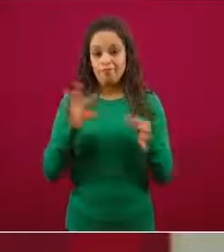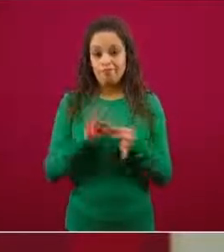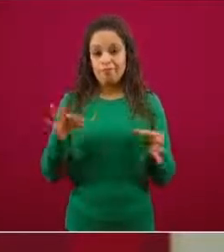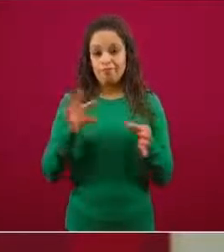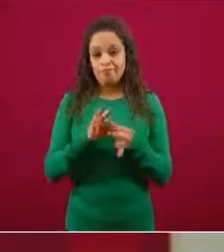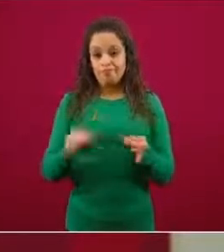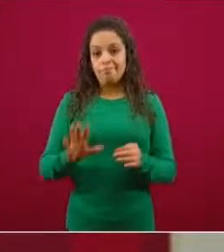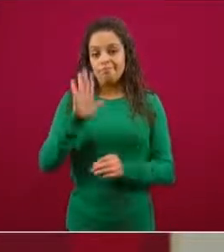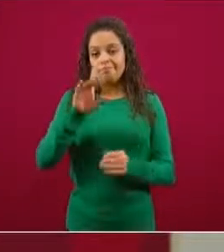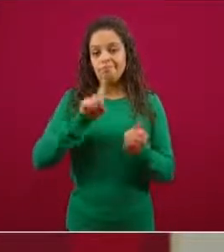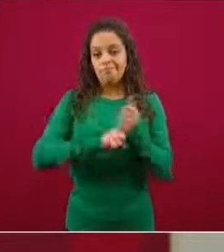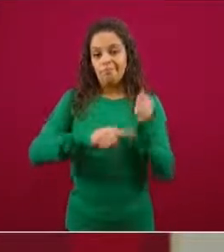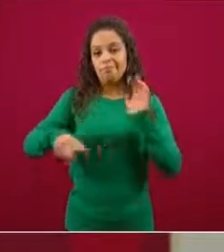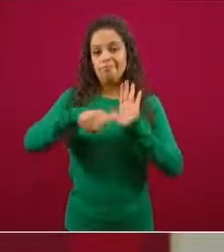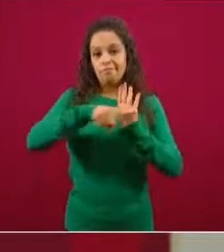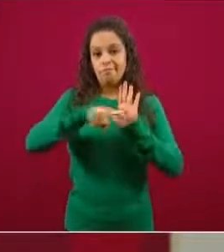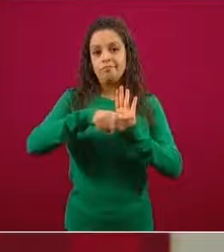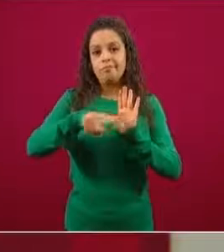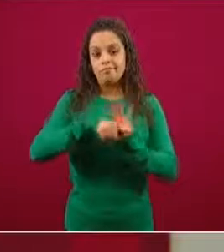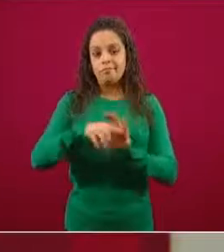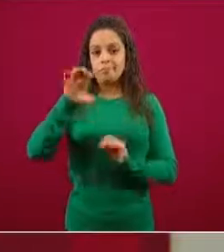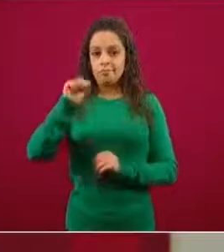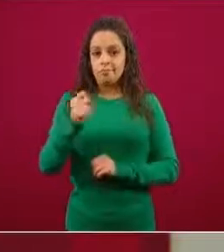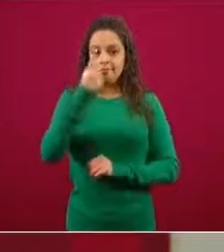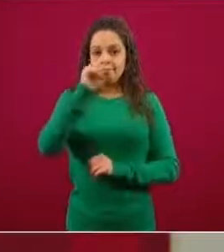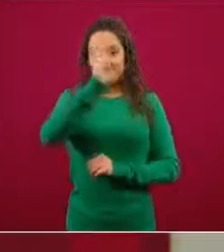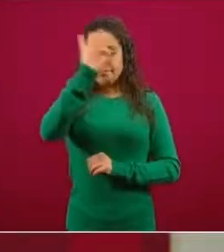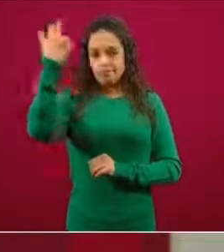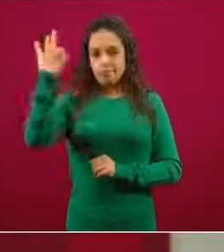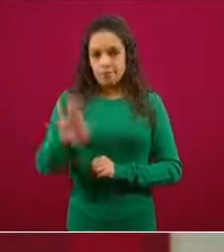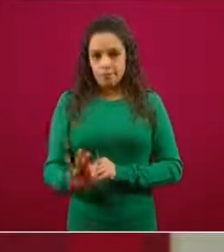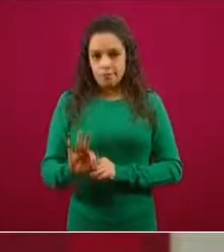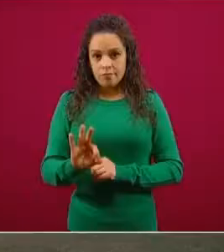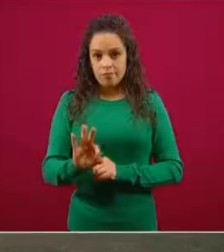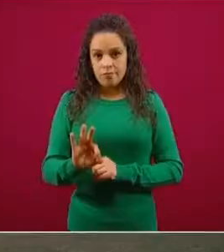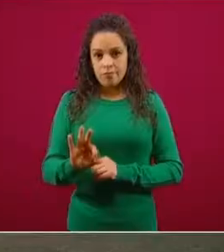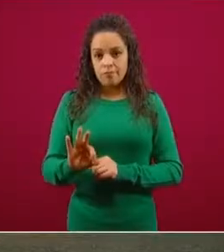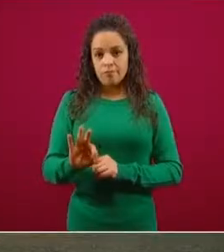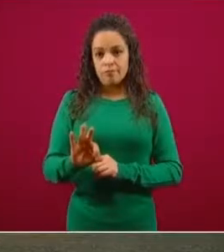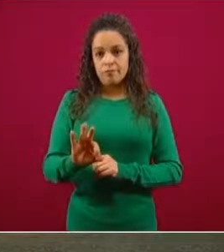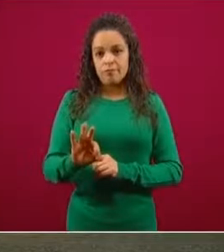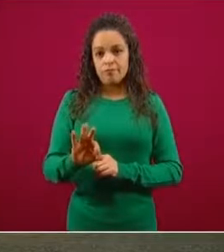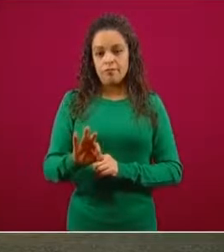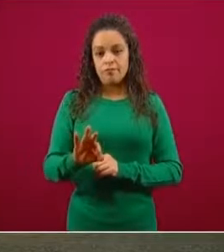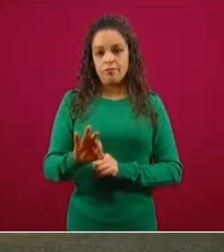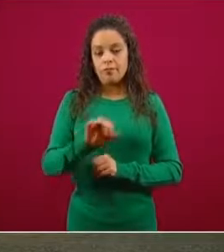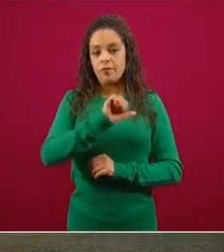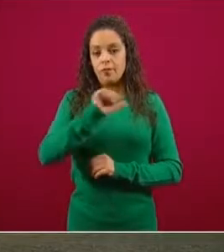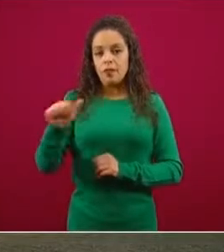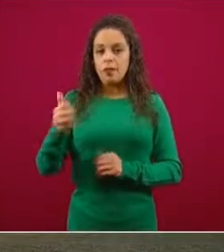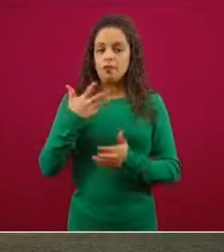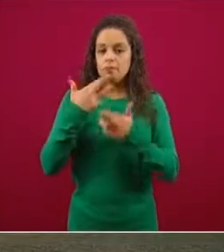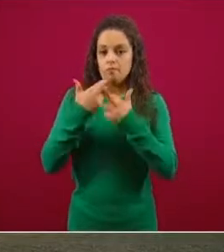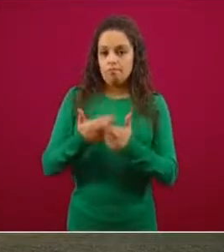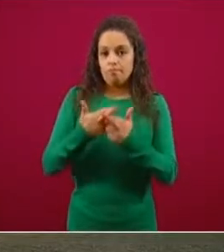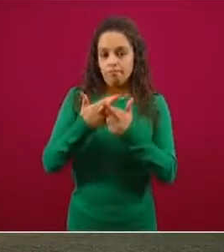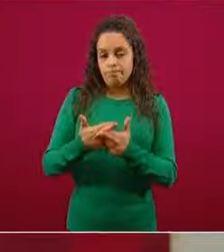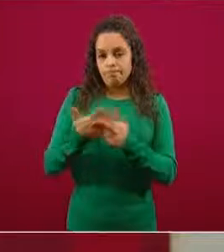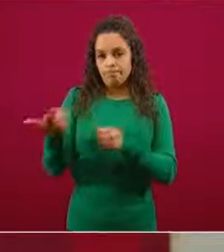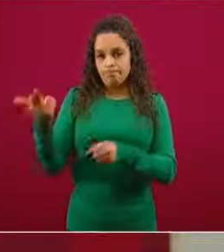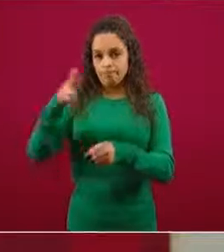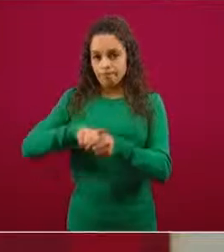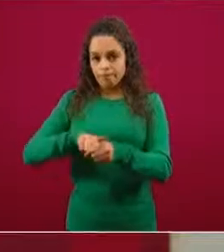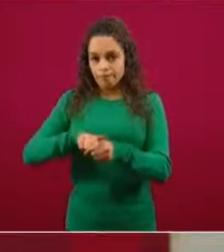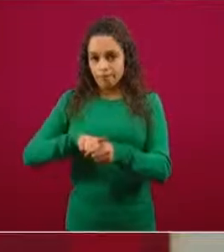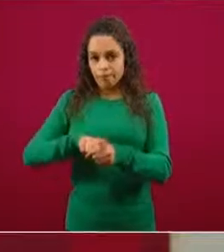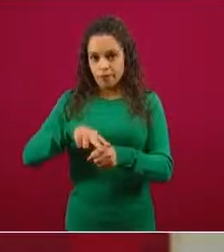que representa hoy el 61% de la capacidad hospitalaria de la Ciudad de México. ¿Qué se hace